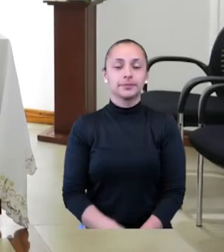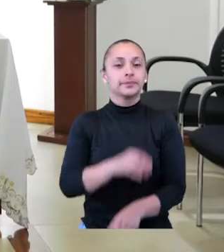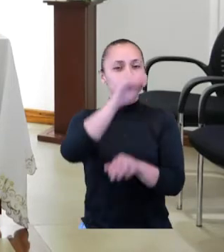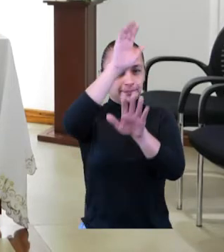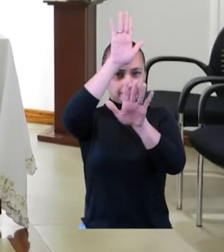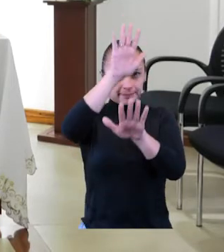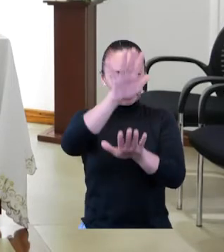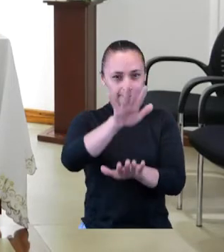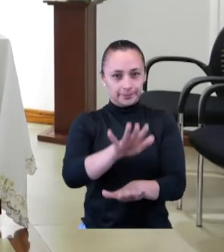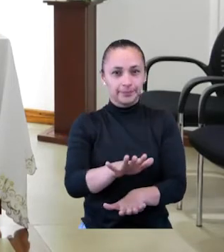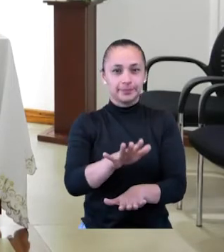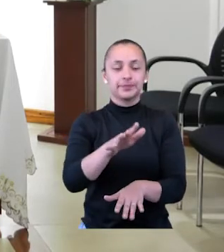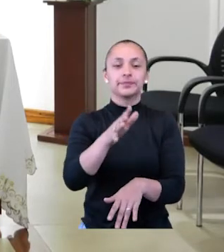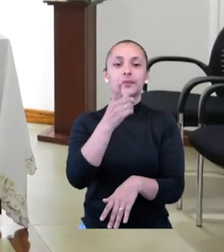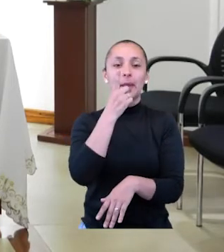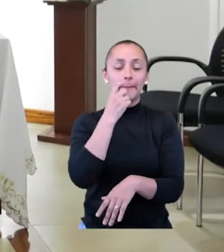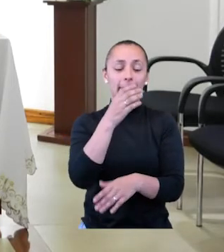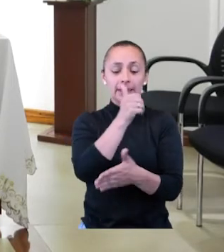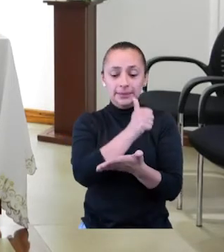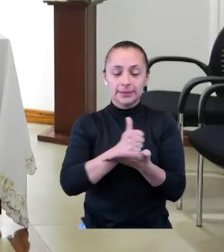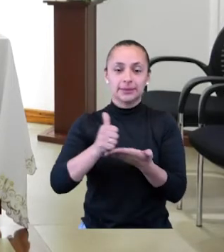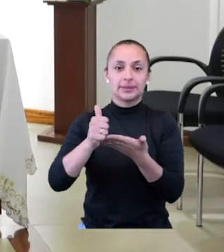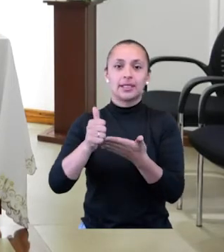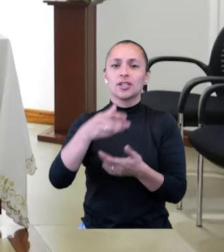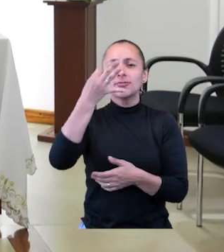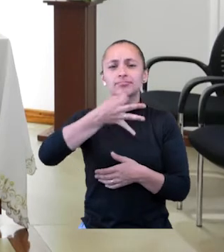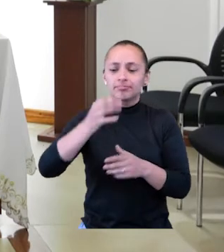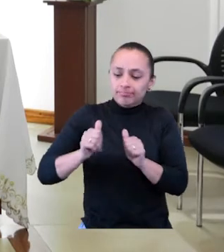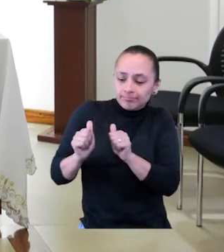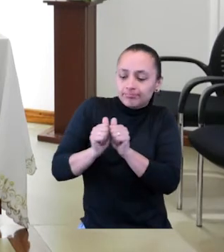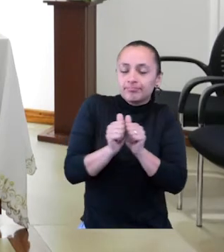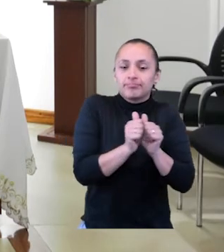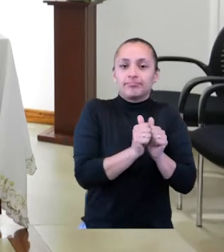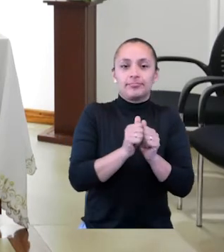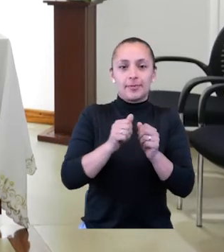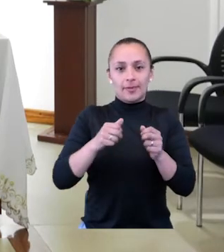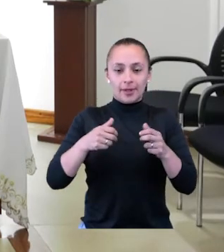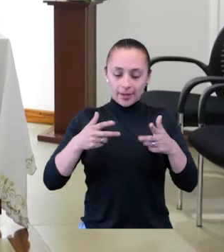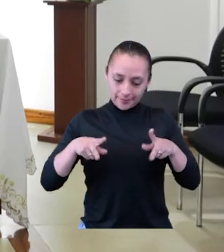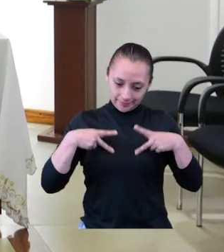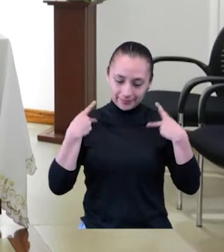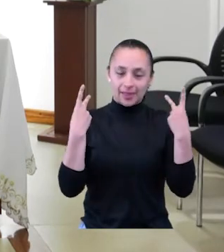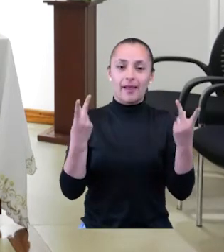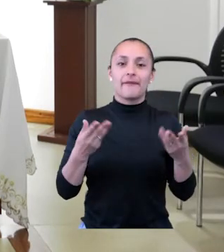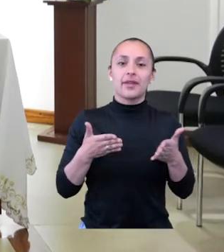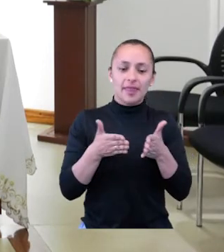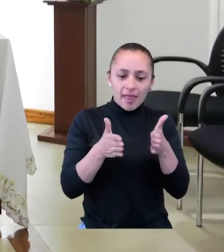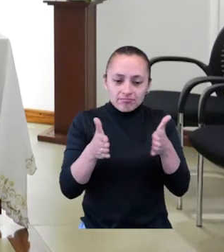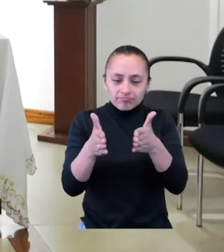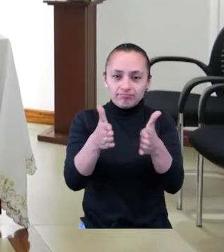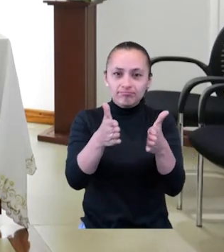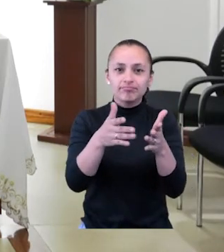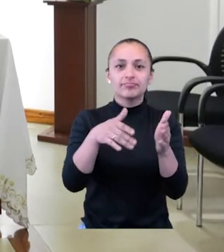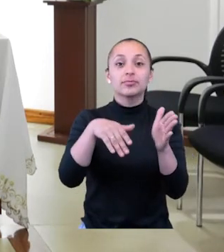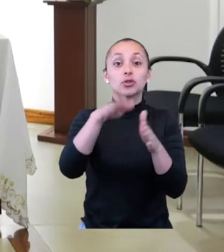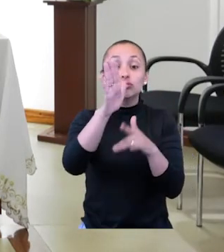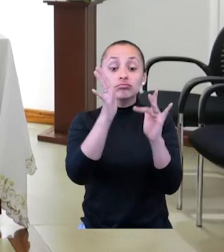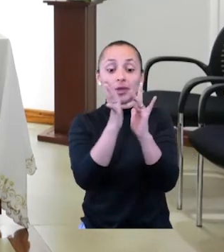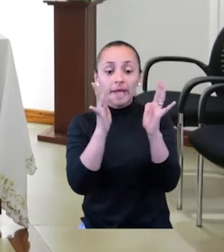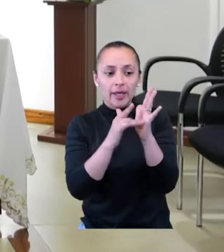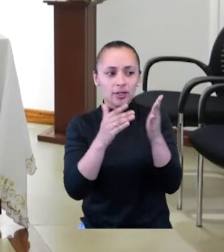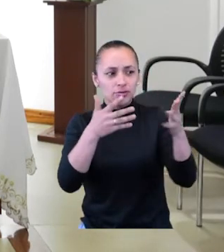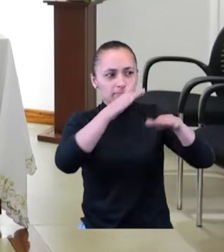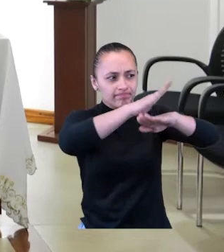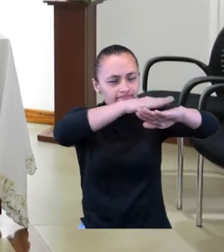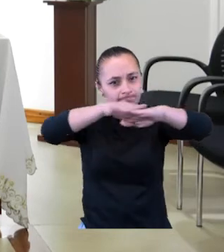terrorífica moss padre santo porque está siempre con nosotros en el camino de la vida sobre todo cuando cristo tu hijo nos